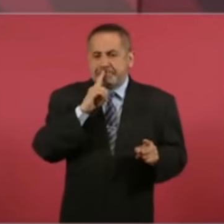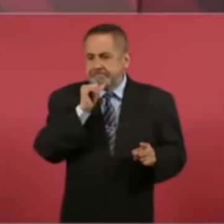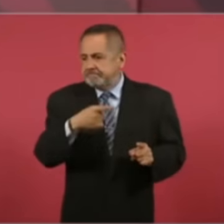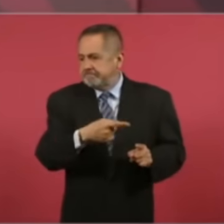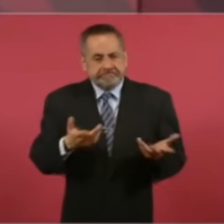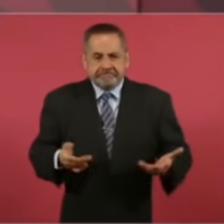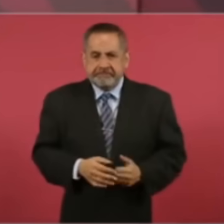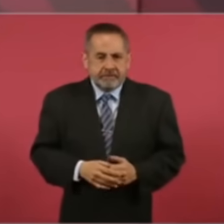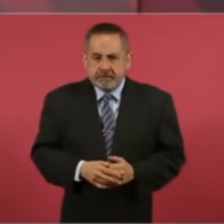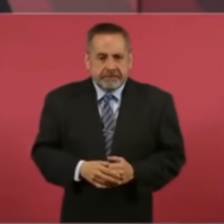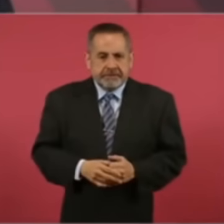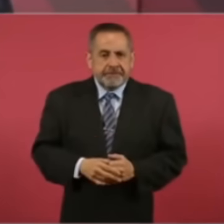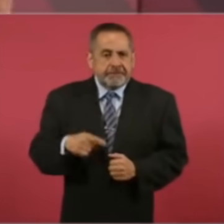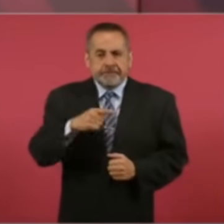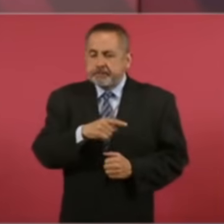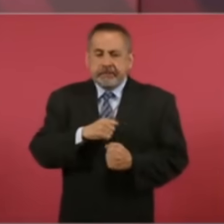Era